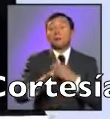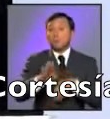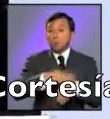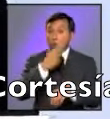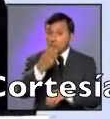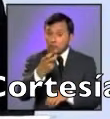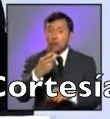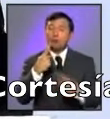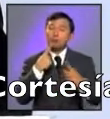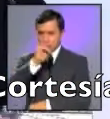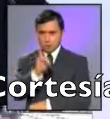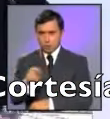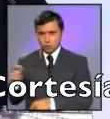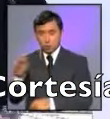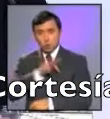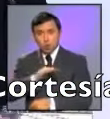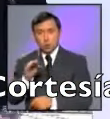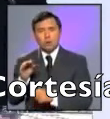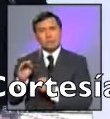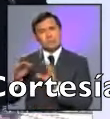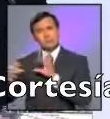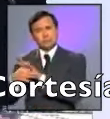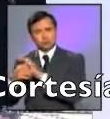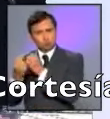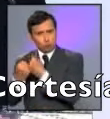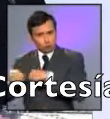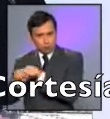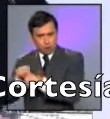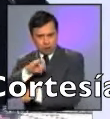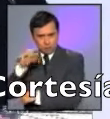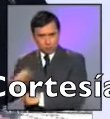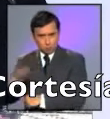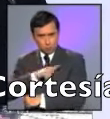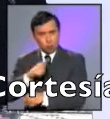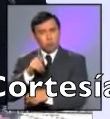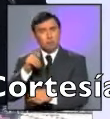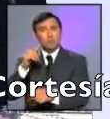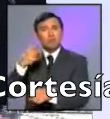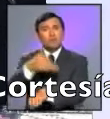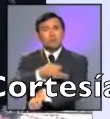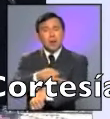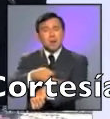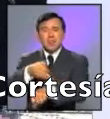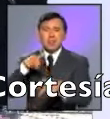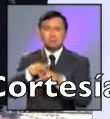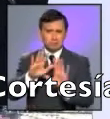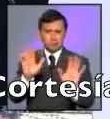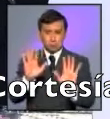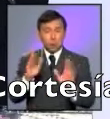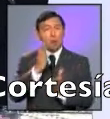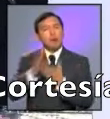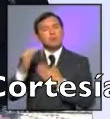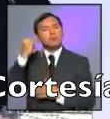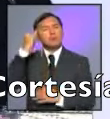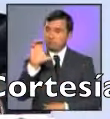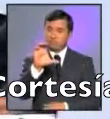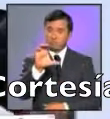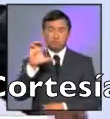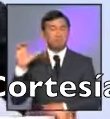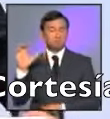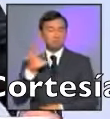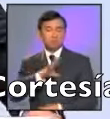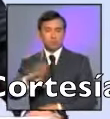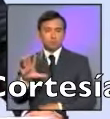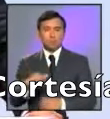obstante la limitación de tiempo en materia de seguridad propongo una Policía Nacional con disciplina militar